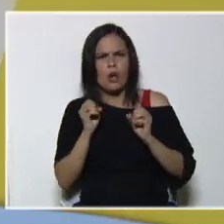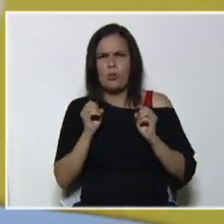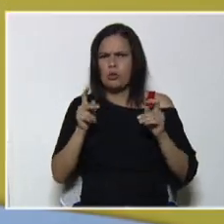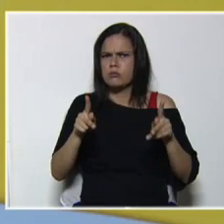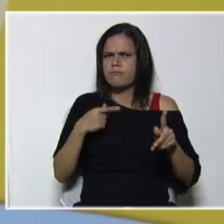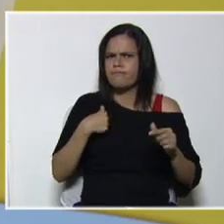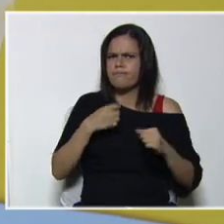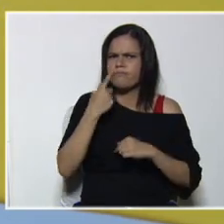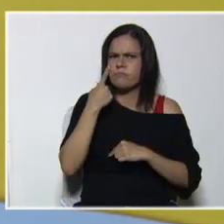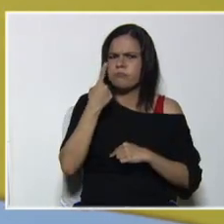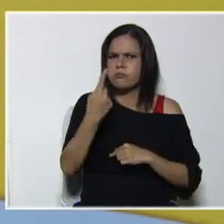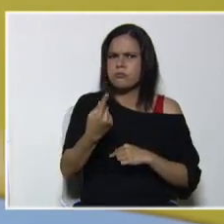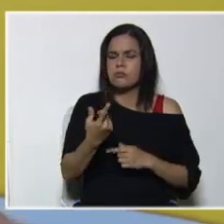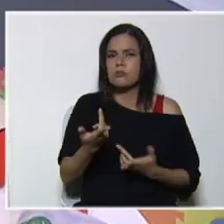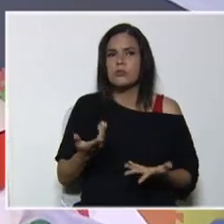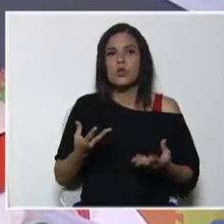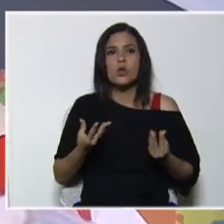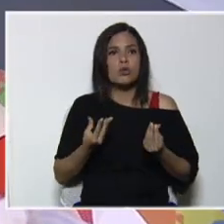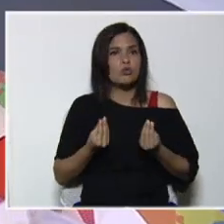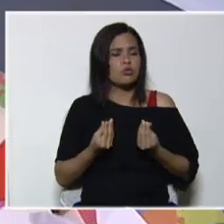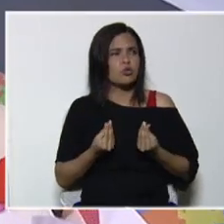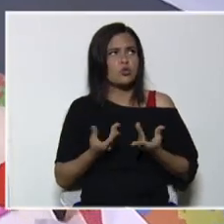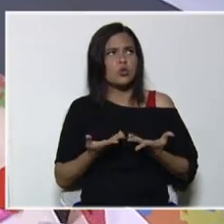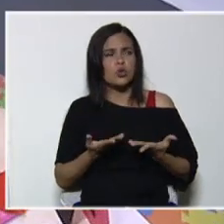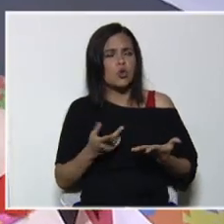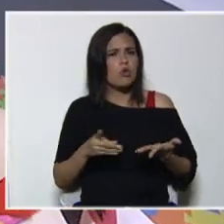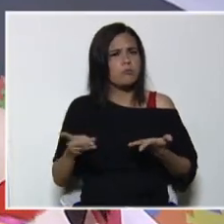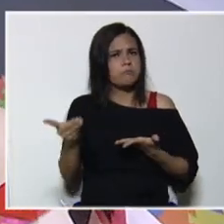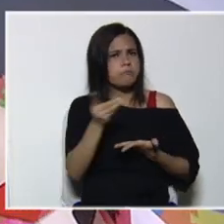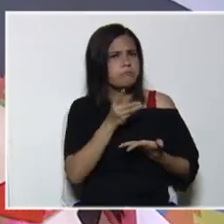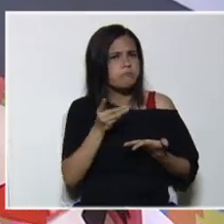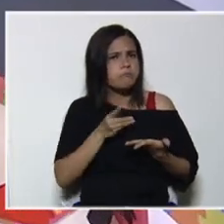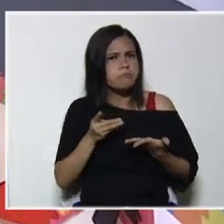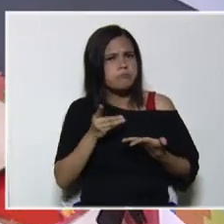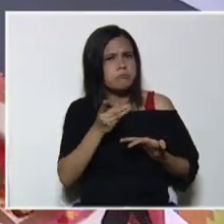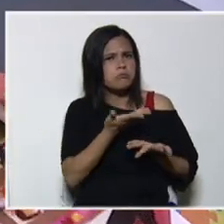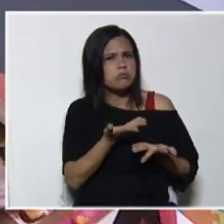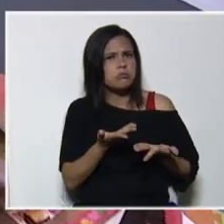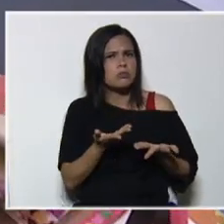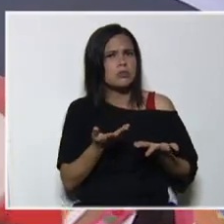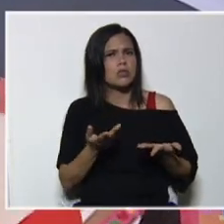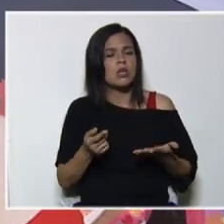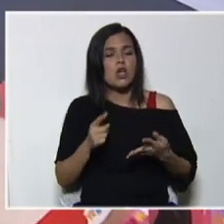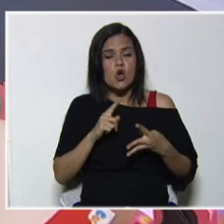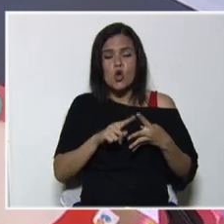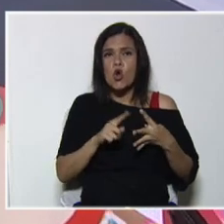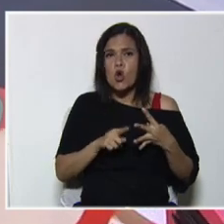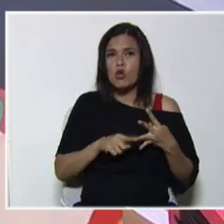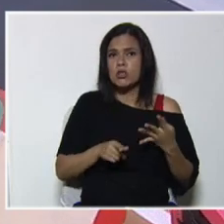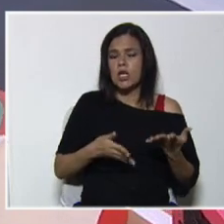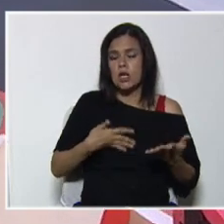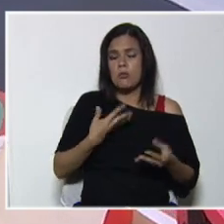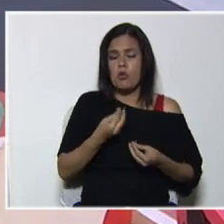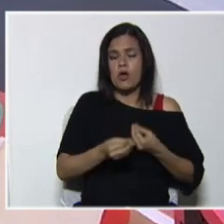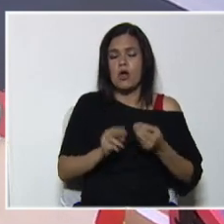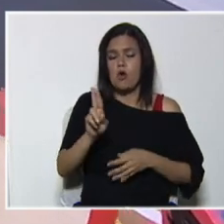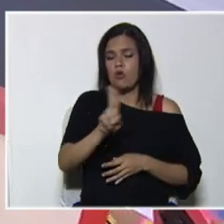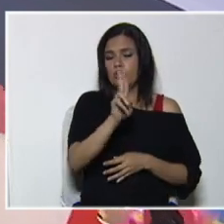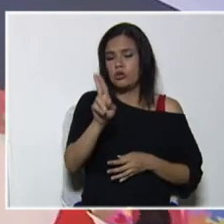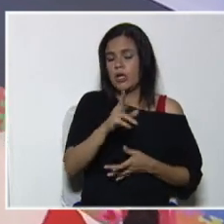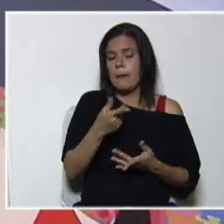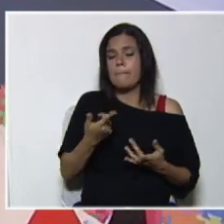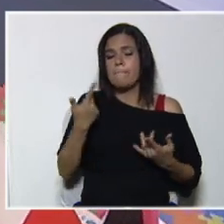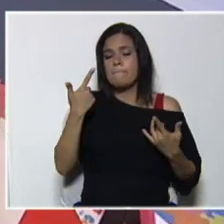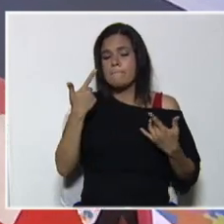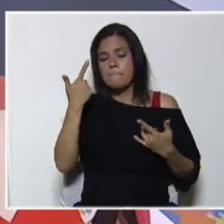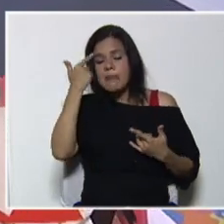ver varios dibujos y artículos que le puedan servir para la actividad que vamos a